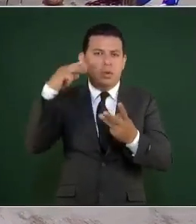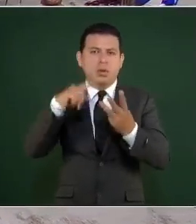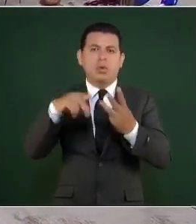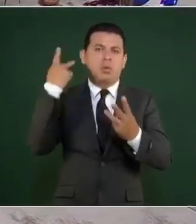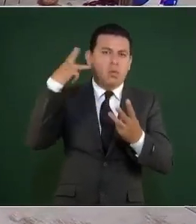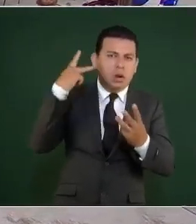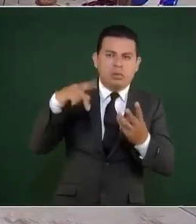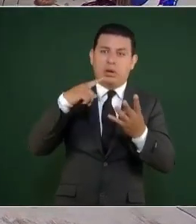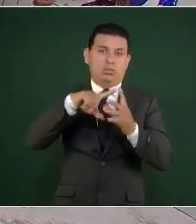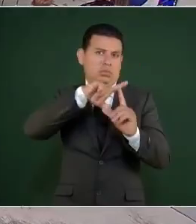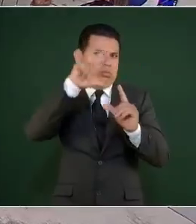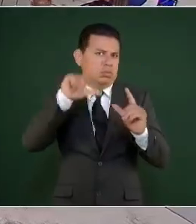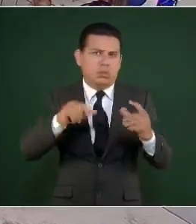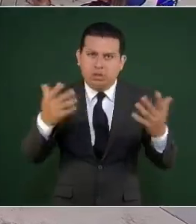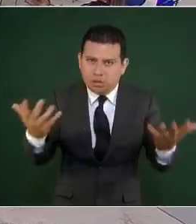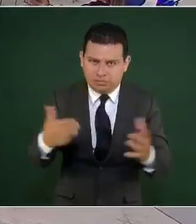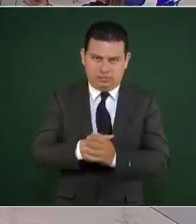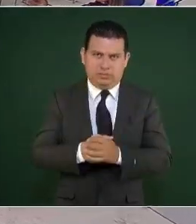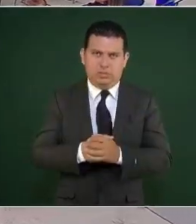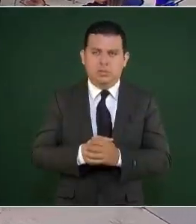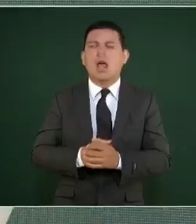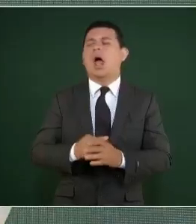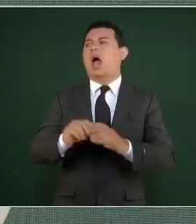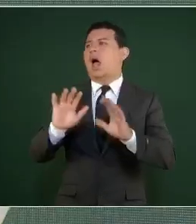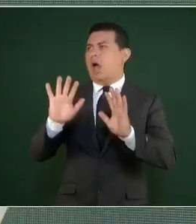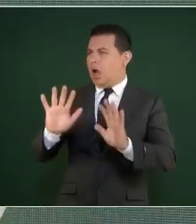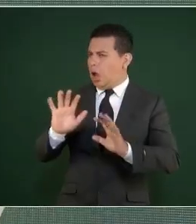nivel nacional. Bueno, pues le vamos a preguntar a